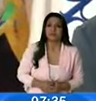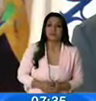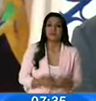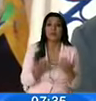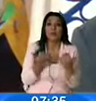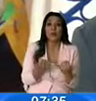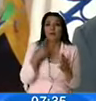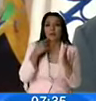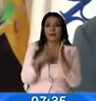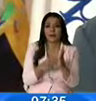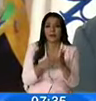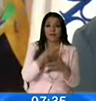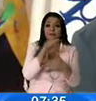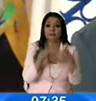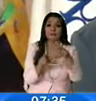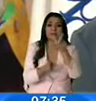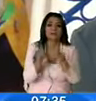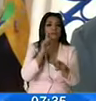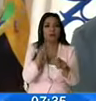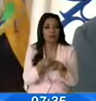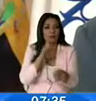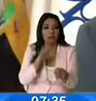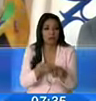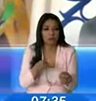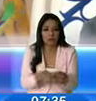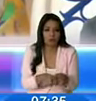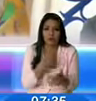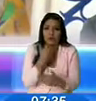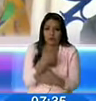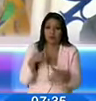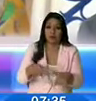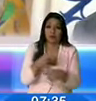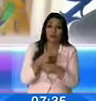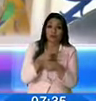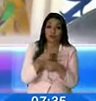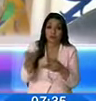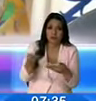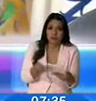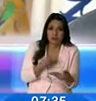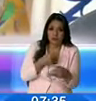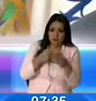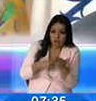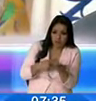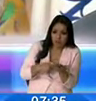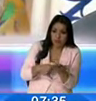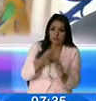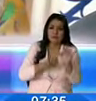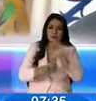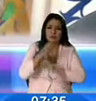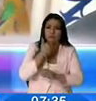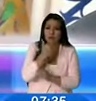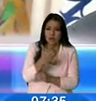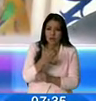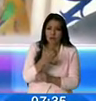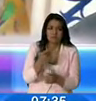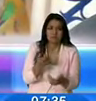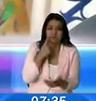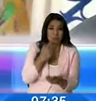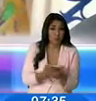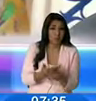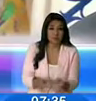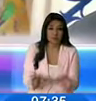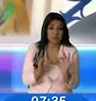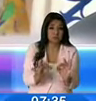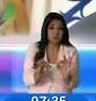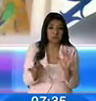hubiese varias impugnaciones que nosotros como Consejo consideramos tienen que ser evaluadas, tienen todo el fundamento